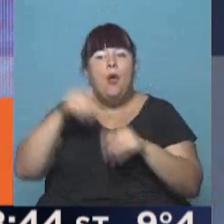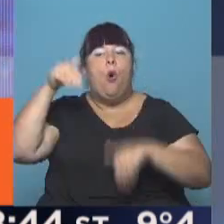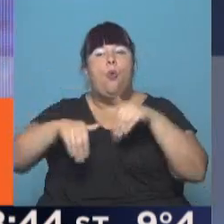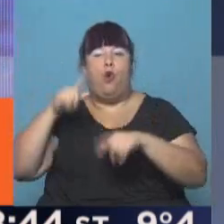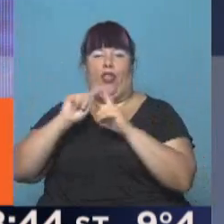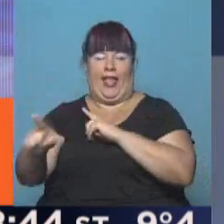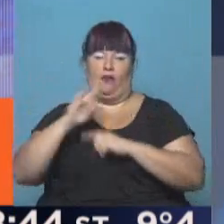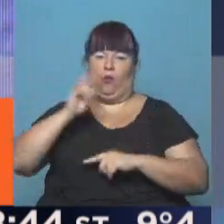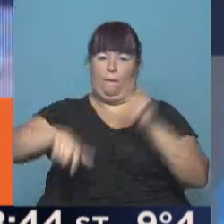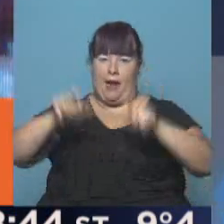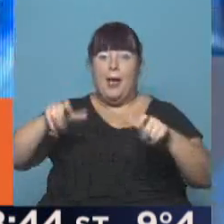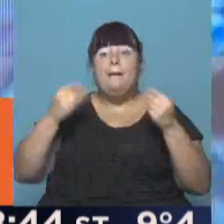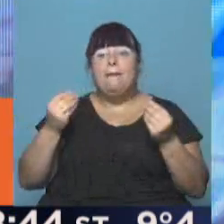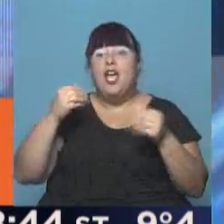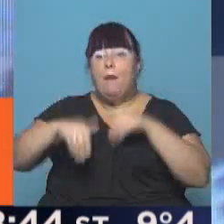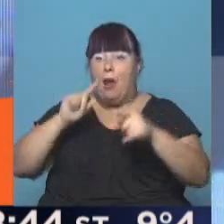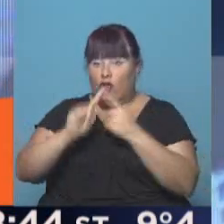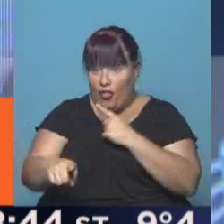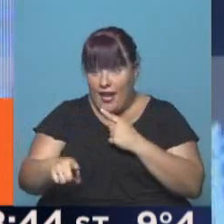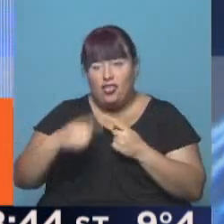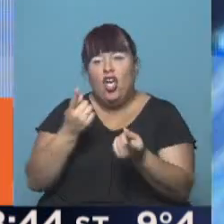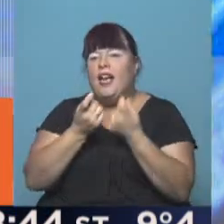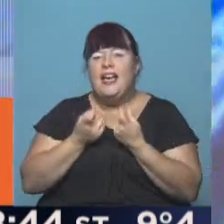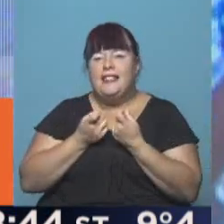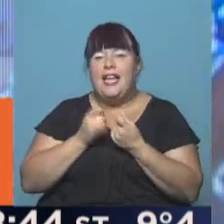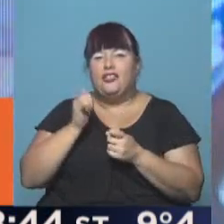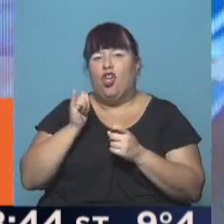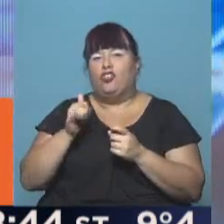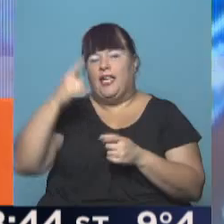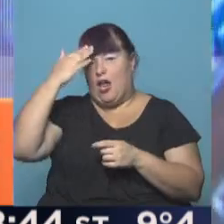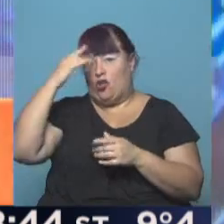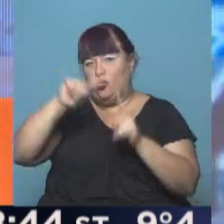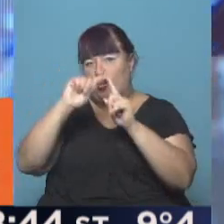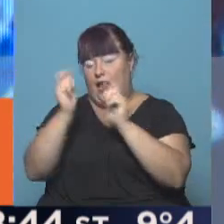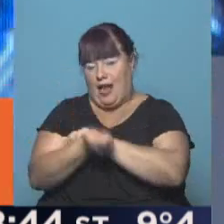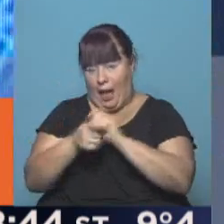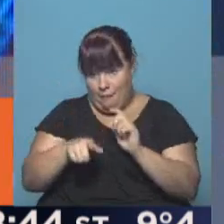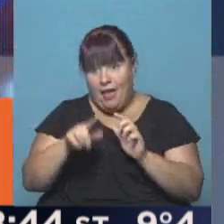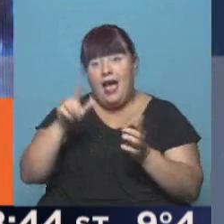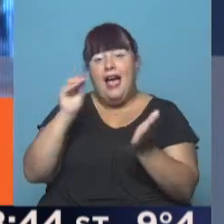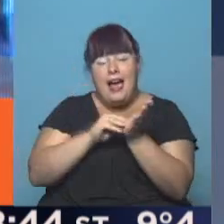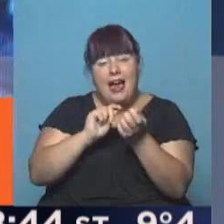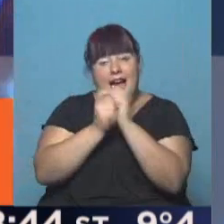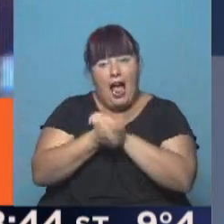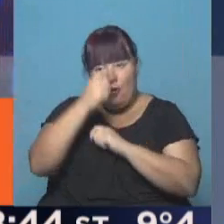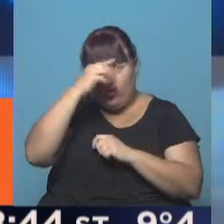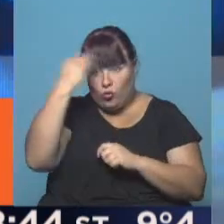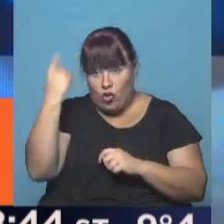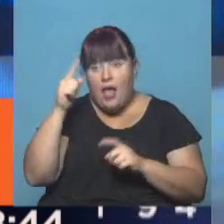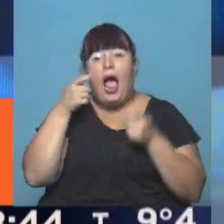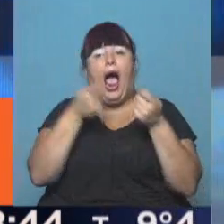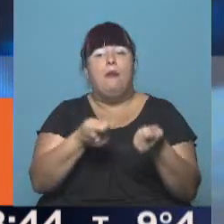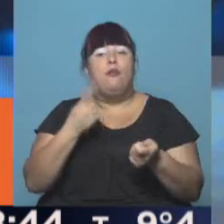elecciones directas. Pero para que haya elecciones directas es necesario una enmienda de la Constitución. Y esa enmienda necesita el apoyo